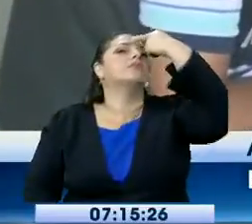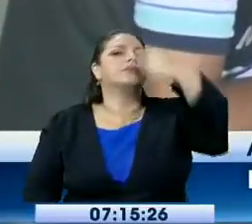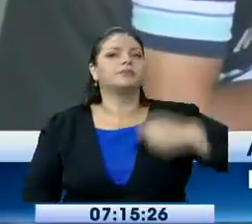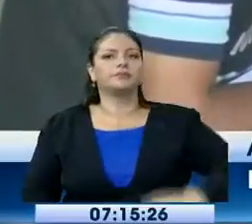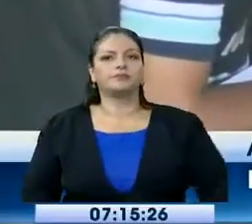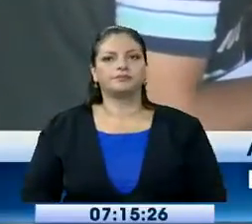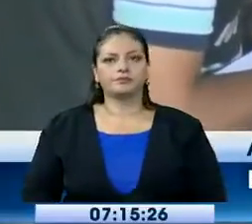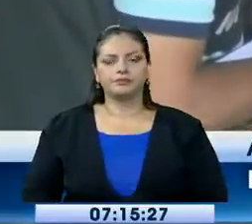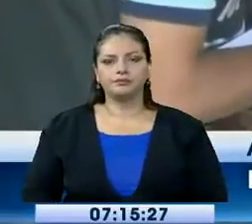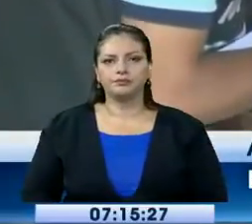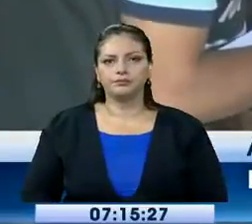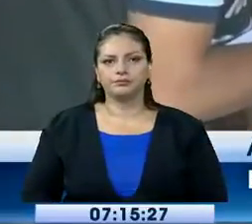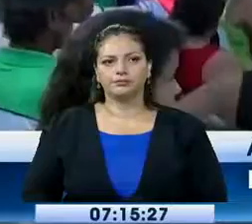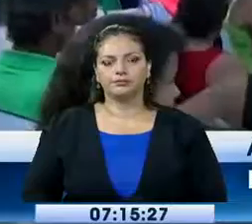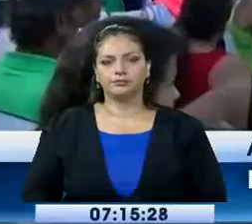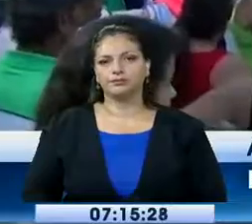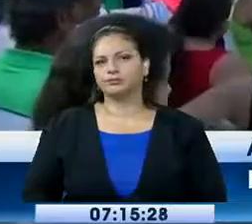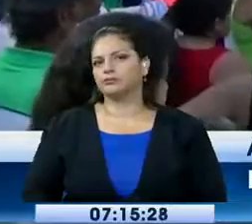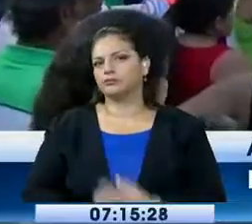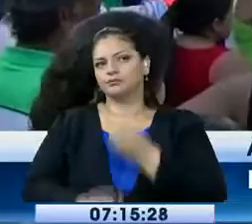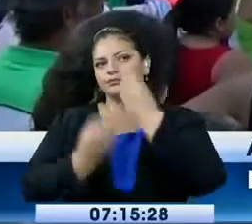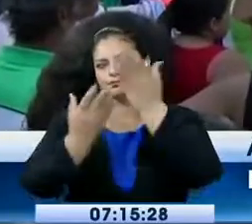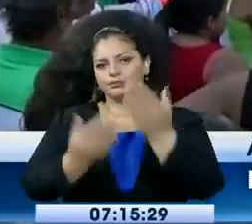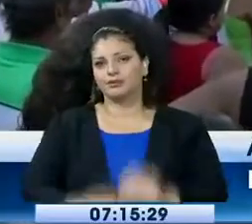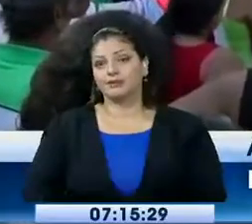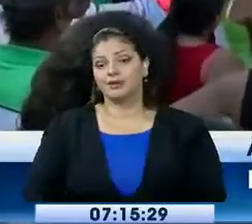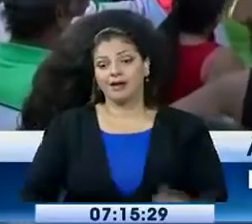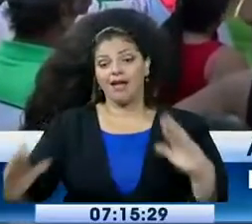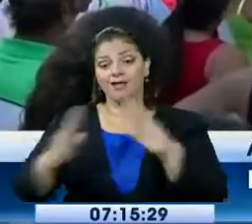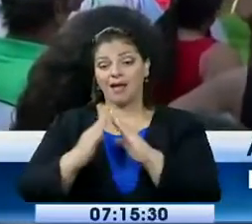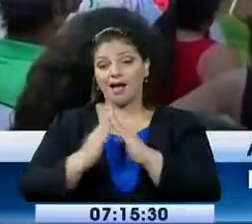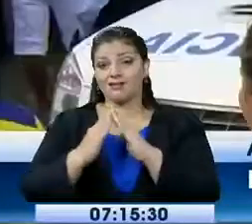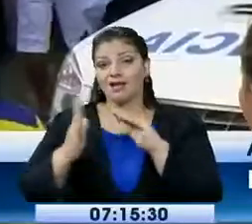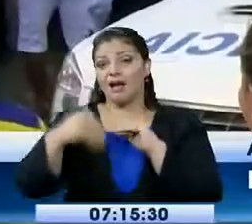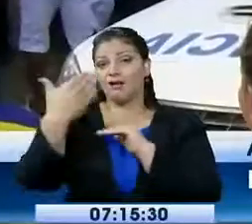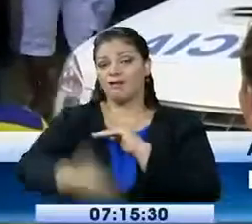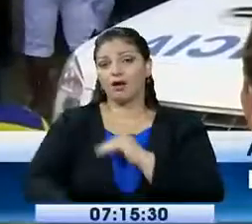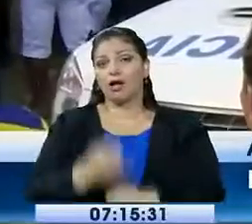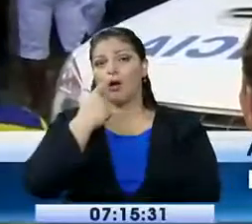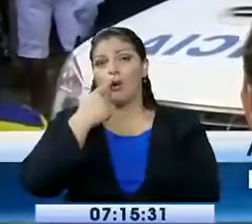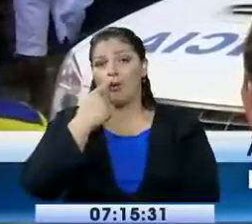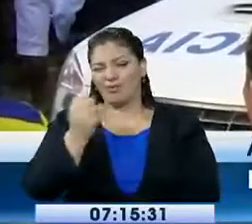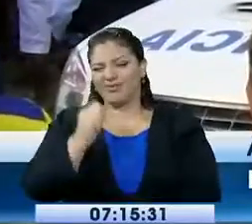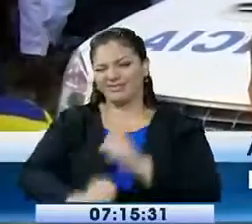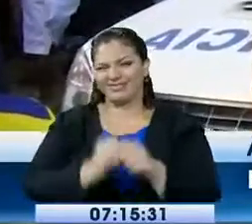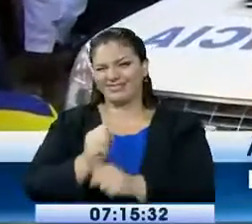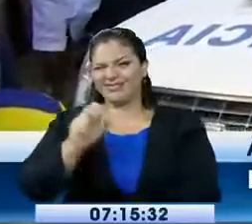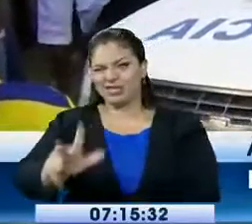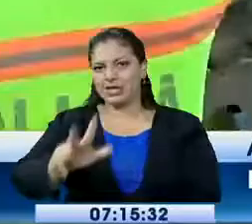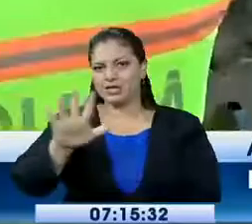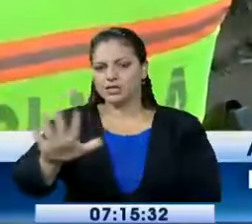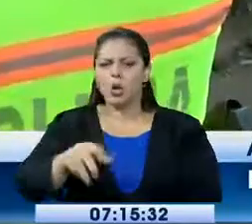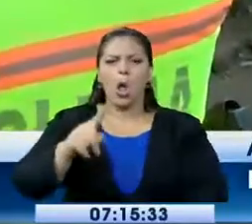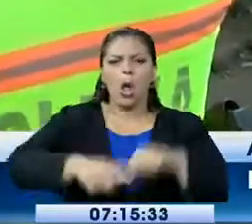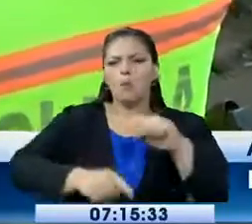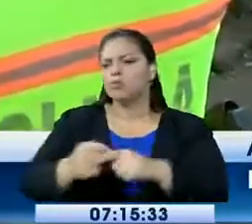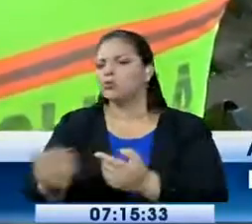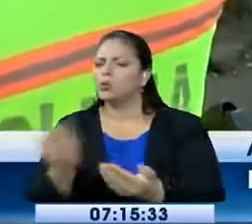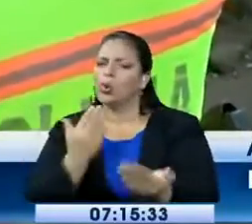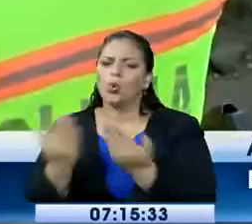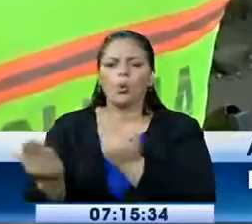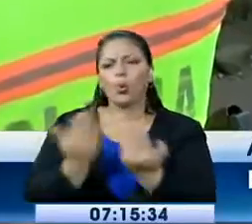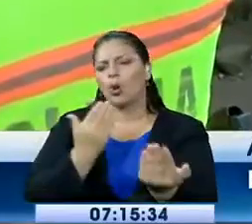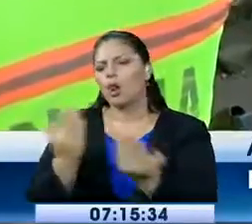versiones, el infortunado estaba fuera de su casa conversando con varias personas y al percatarse que dos individuos merodeaban el